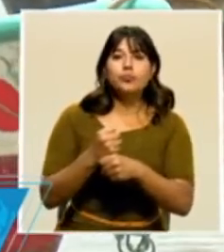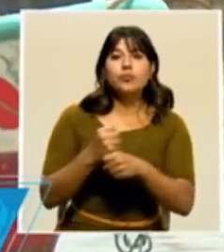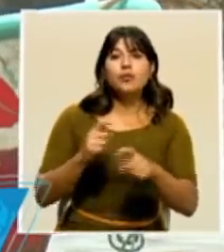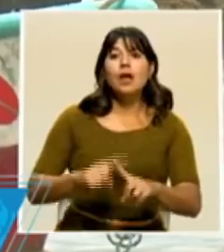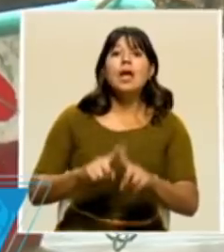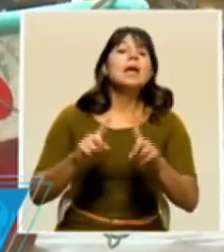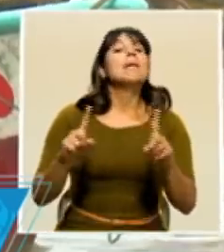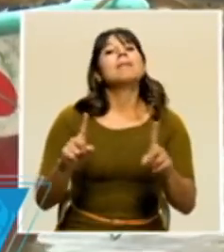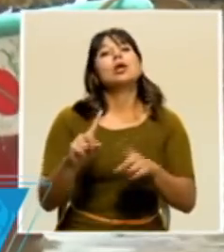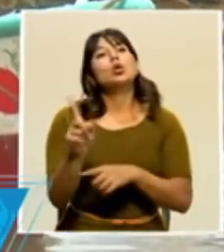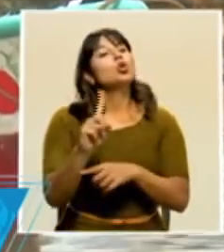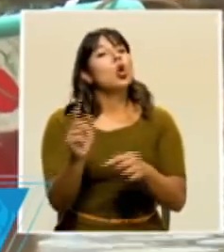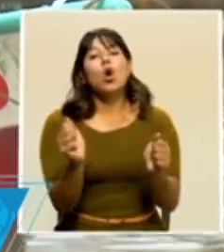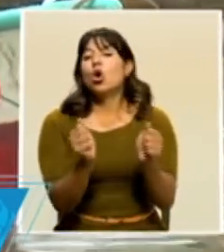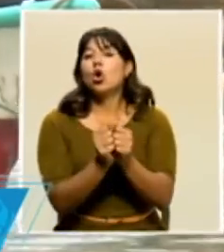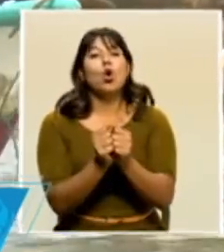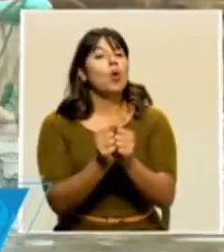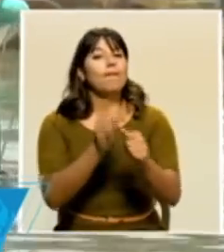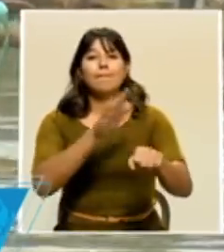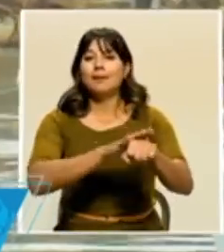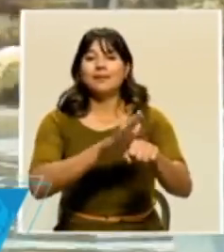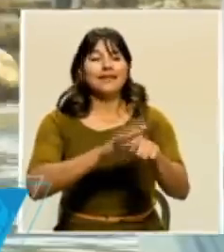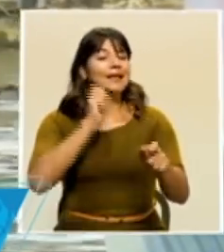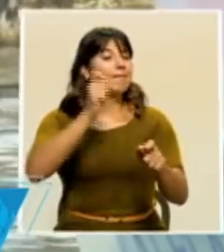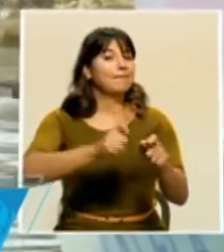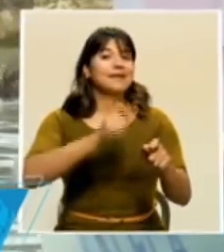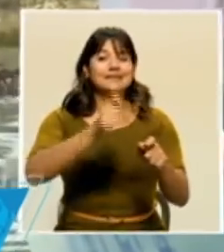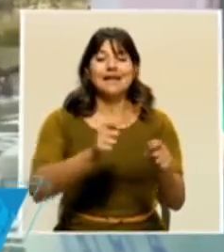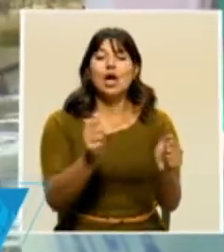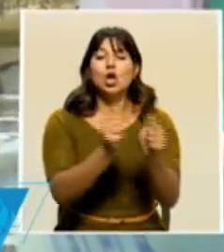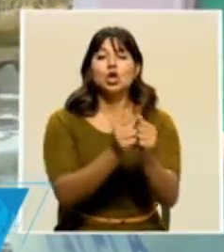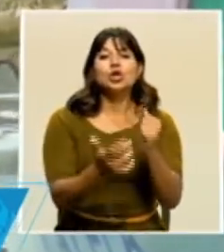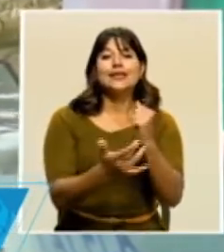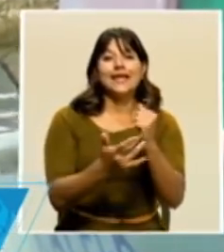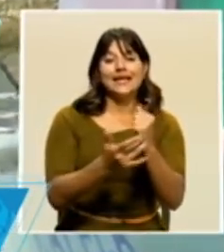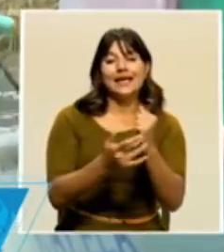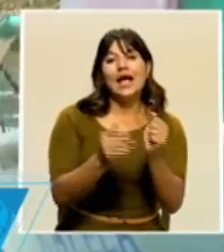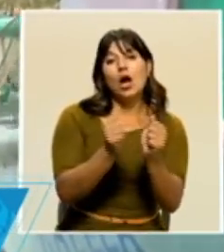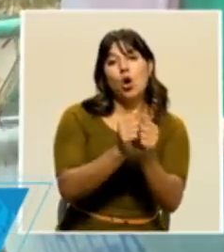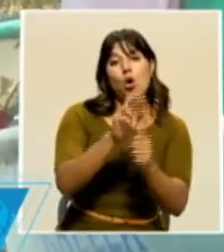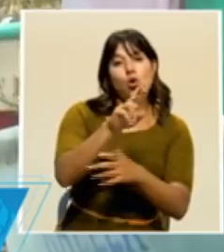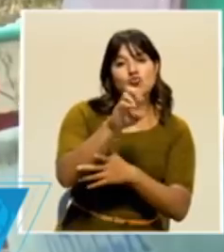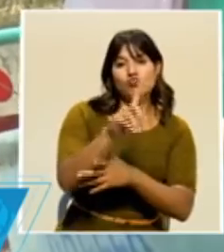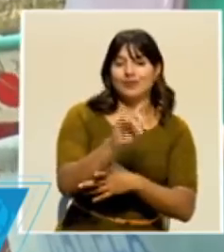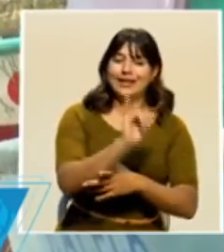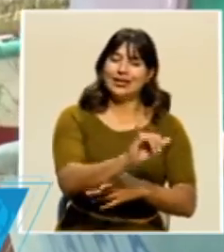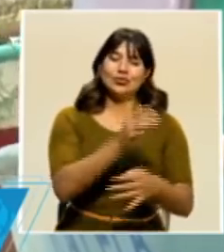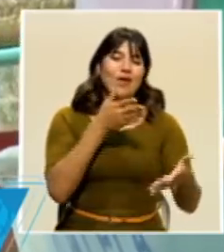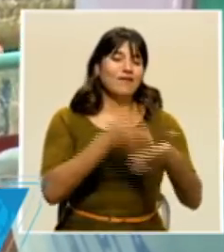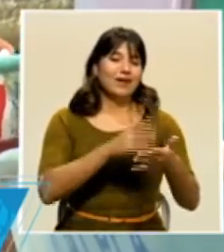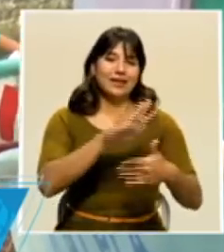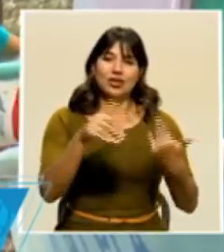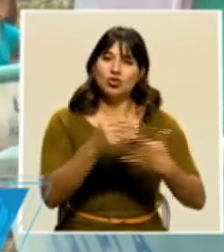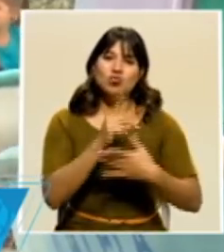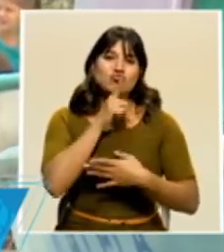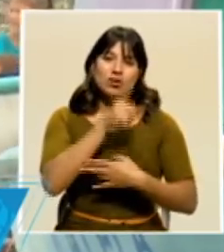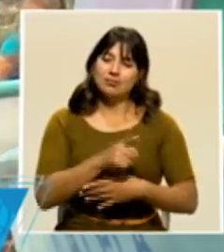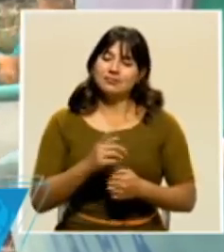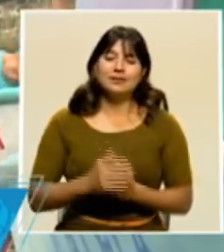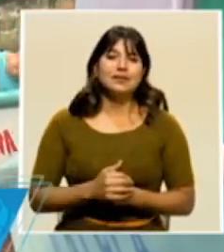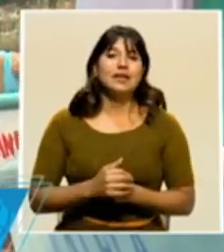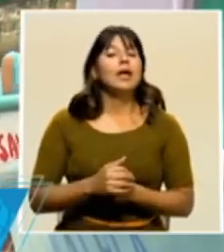la pesca de arrastre, porque esto, lejos de beneficiar, es que nos perjudica a todos, la verdad. Don